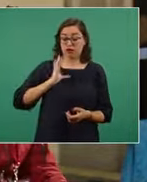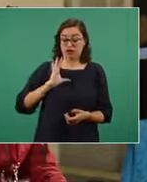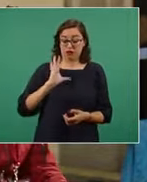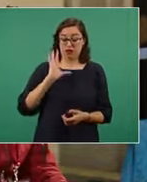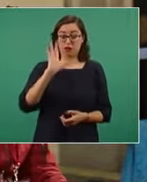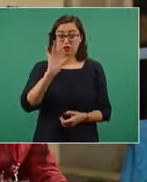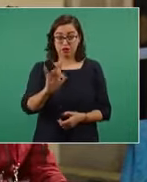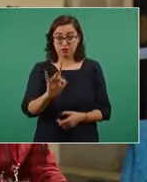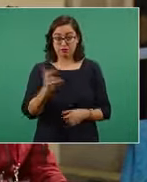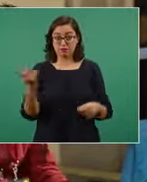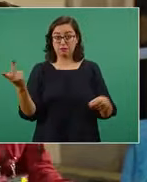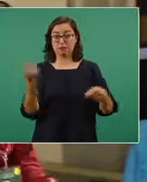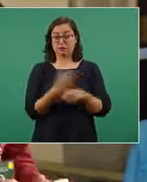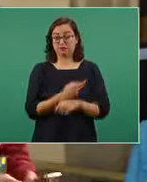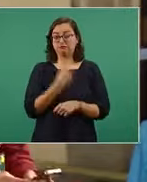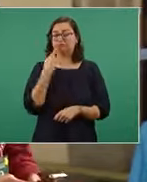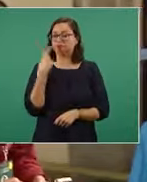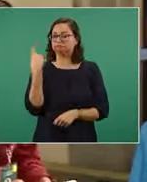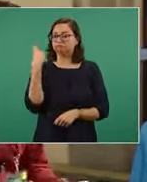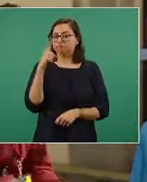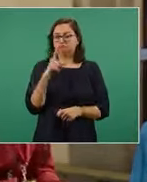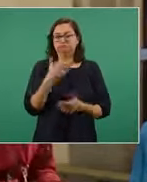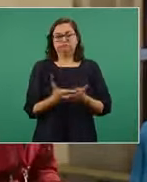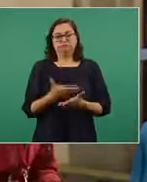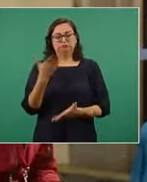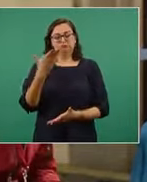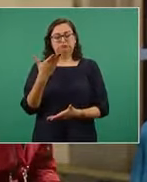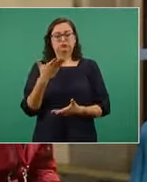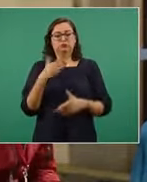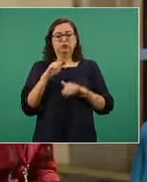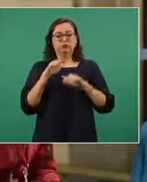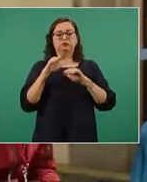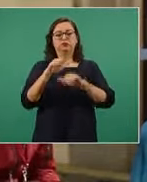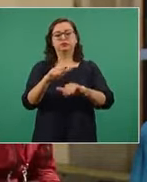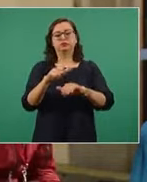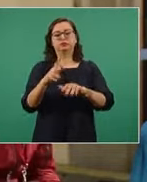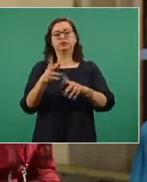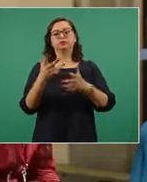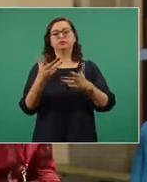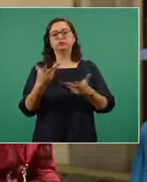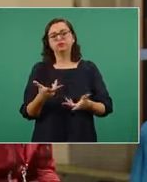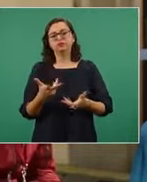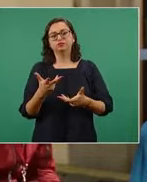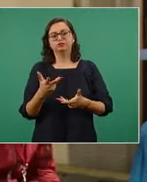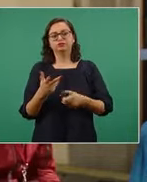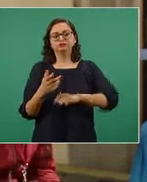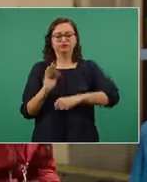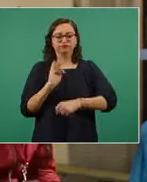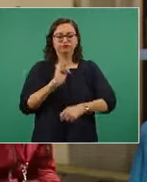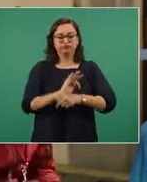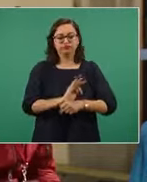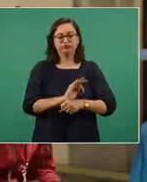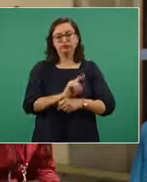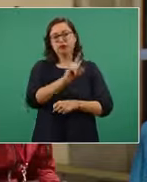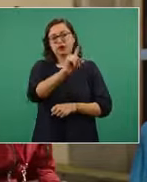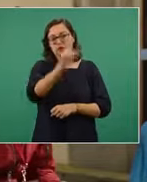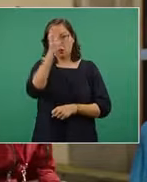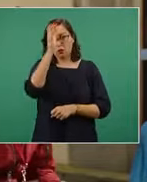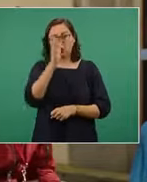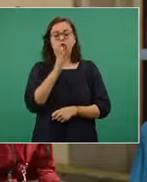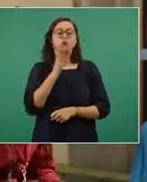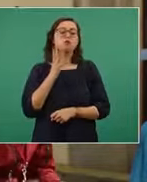Sinaloa. Y al finalizar, solo tengo por hoy una pregunta. El 15 de febrero, aquí en este espacio,